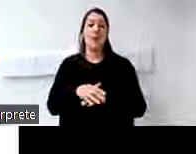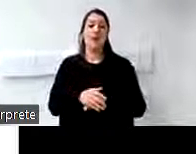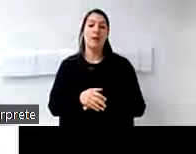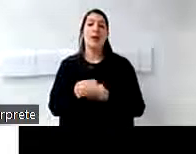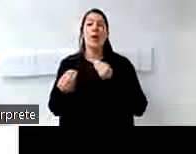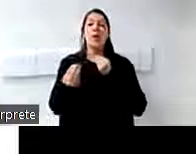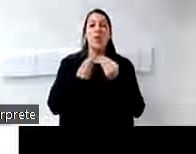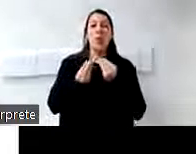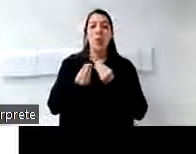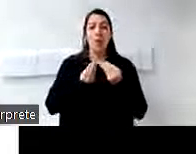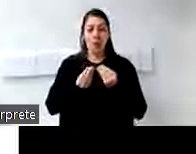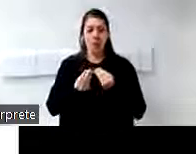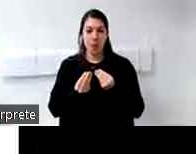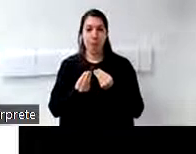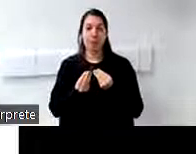de cómo